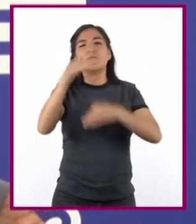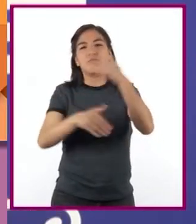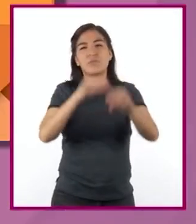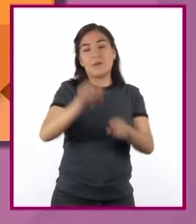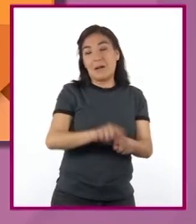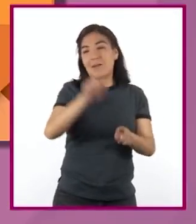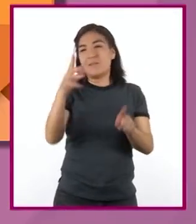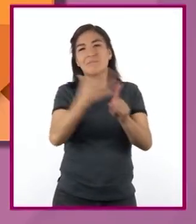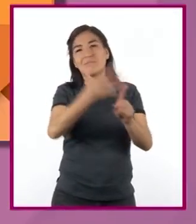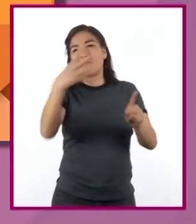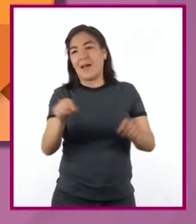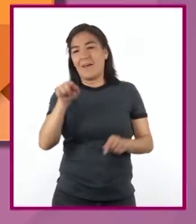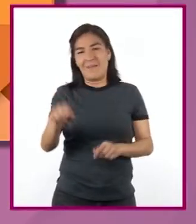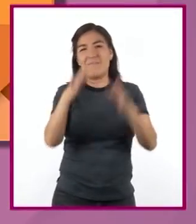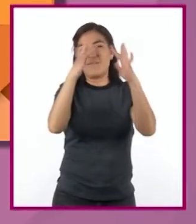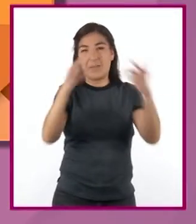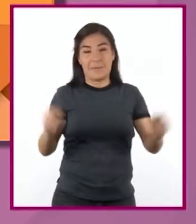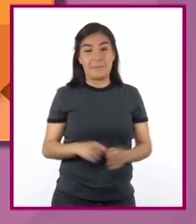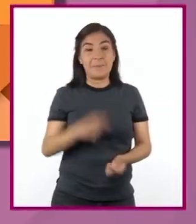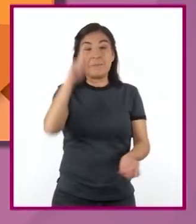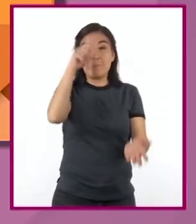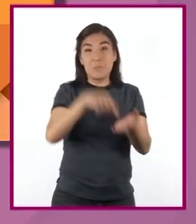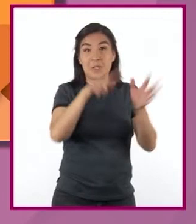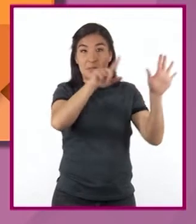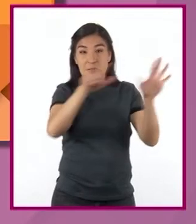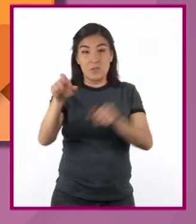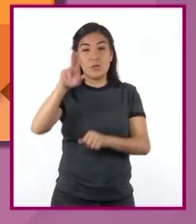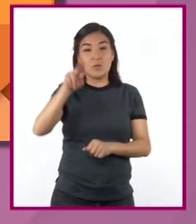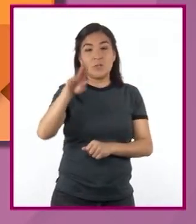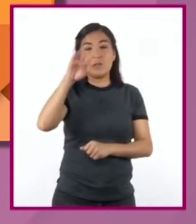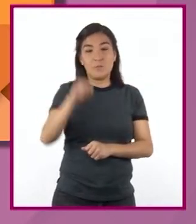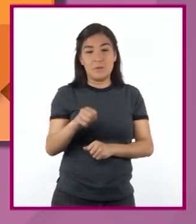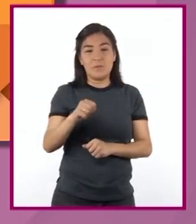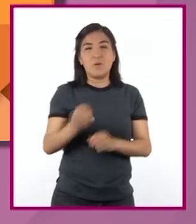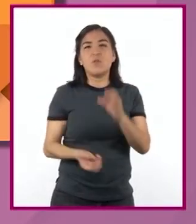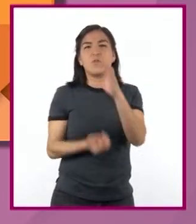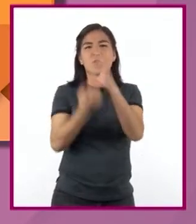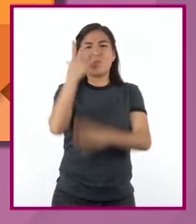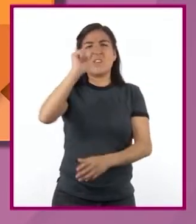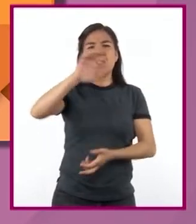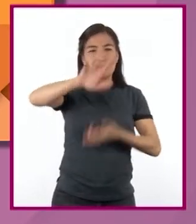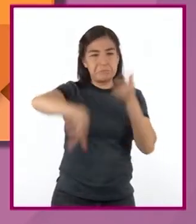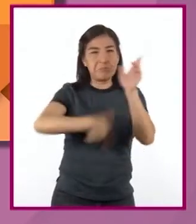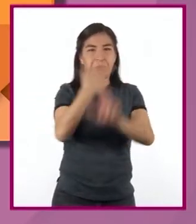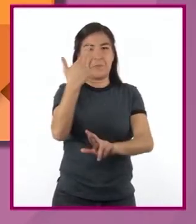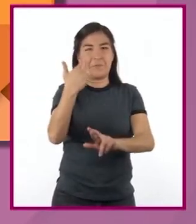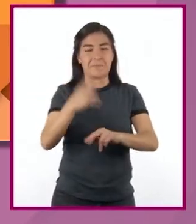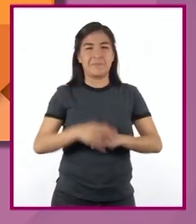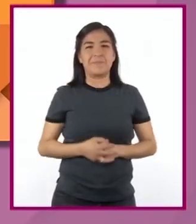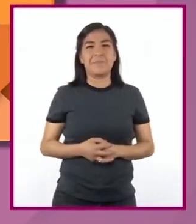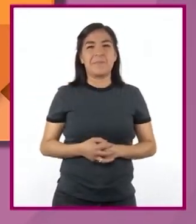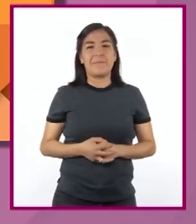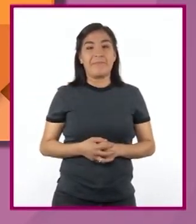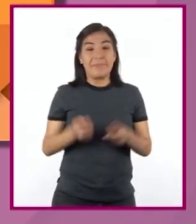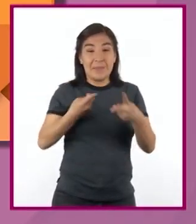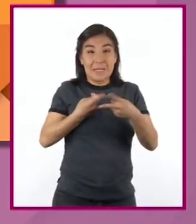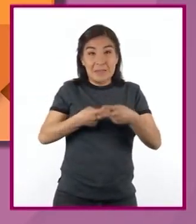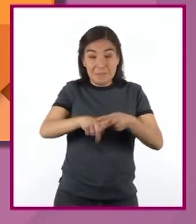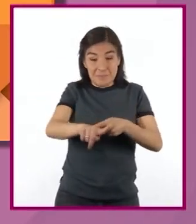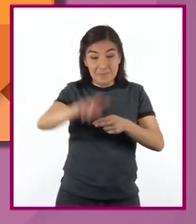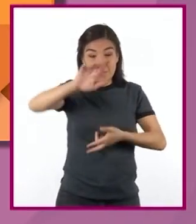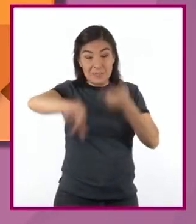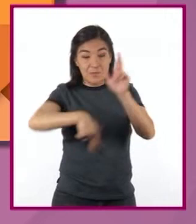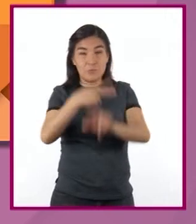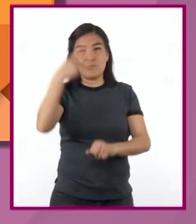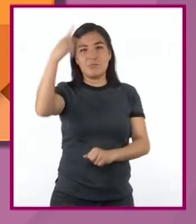francés. En 1789, un nuevo suceso revolucionario: el inicio de la